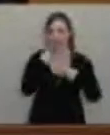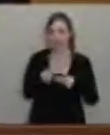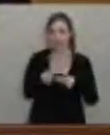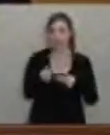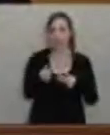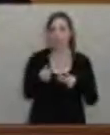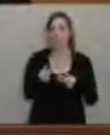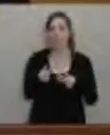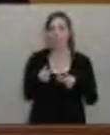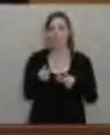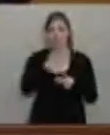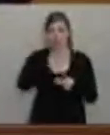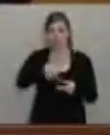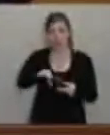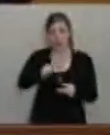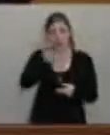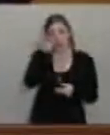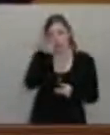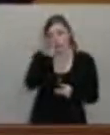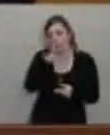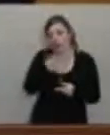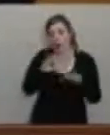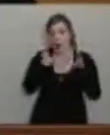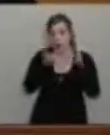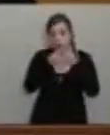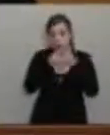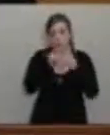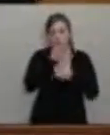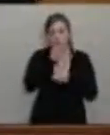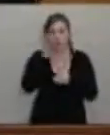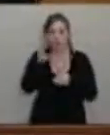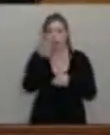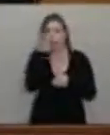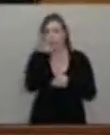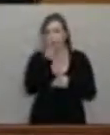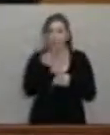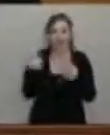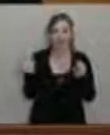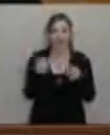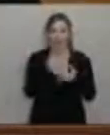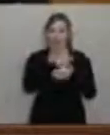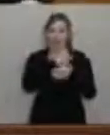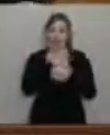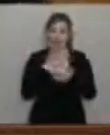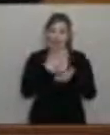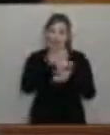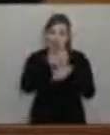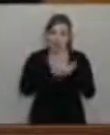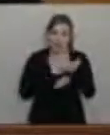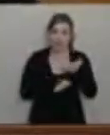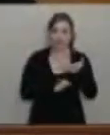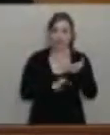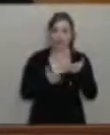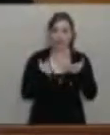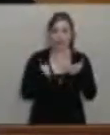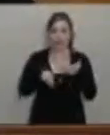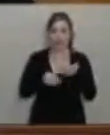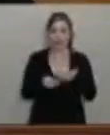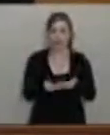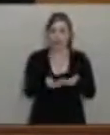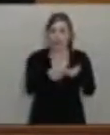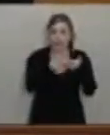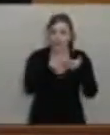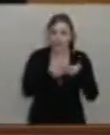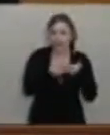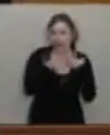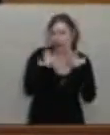presidente, nos hubiese gustado al Grupo Parlamentario Popular que este informe que obtuvimos de forma